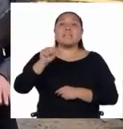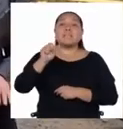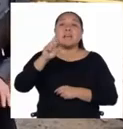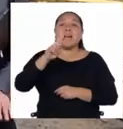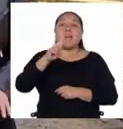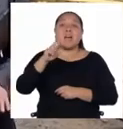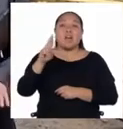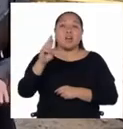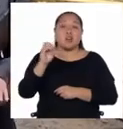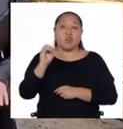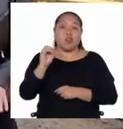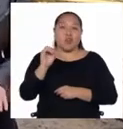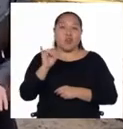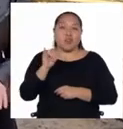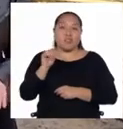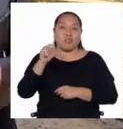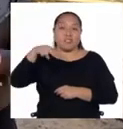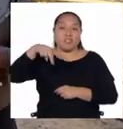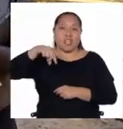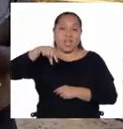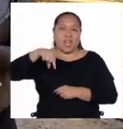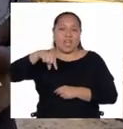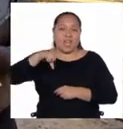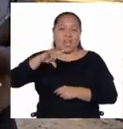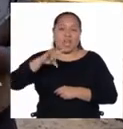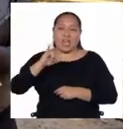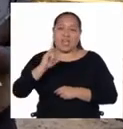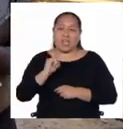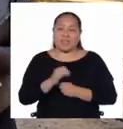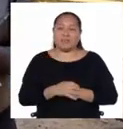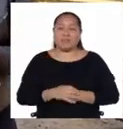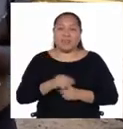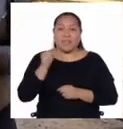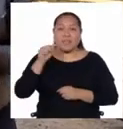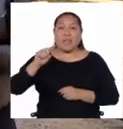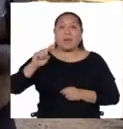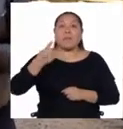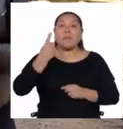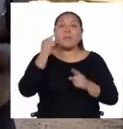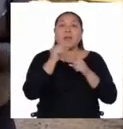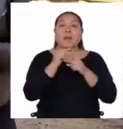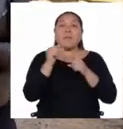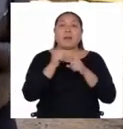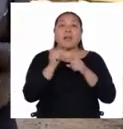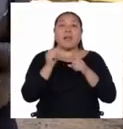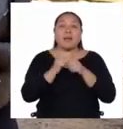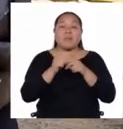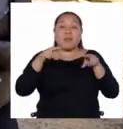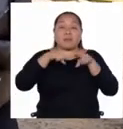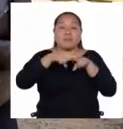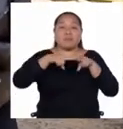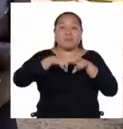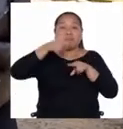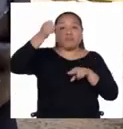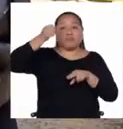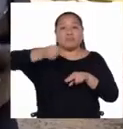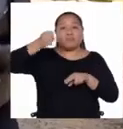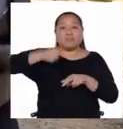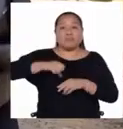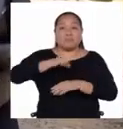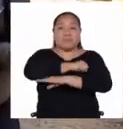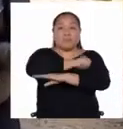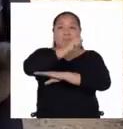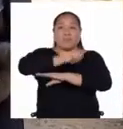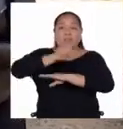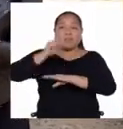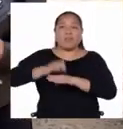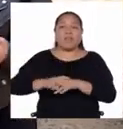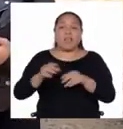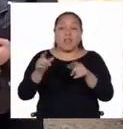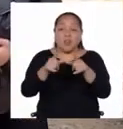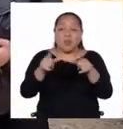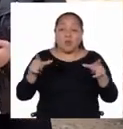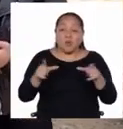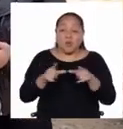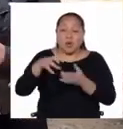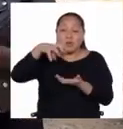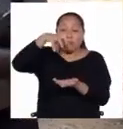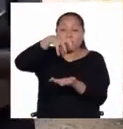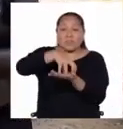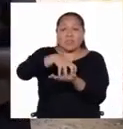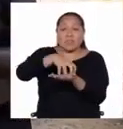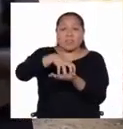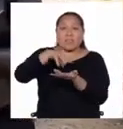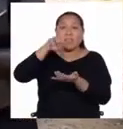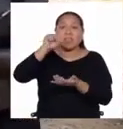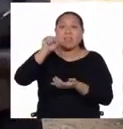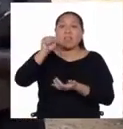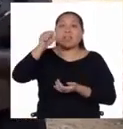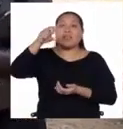Esta es la primera parada del ferrocarril central andino y la estación se llama San Bartolomé. Me voy de una vez porque si